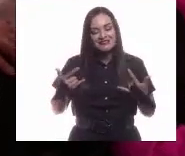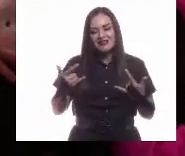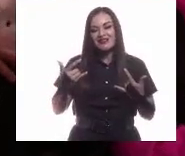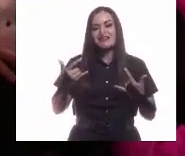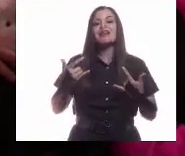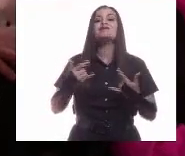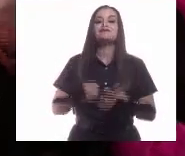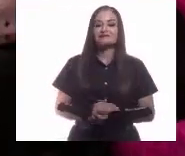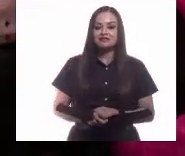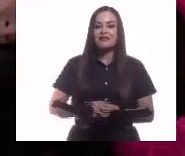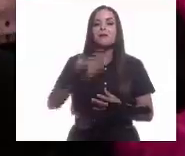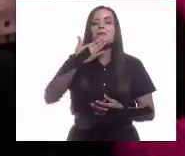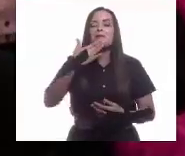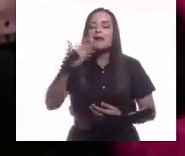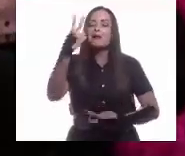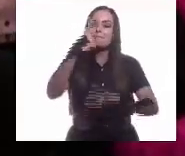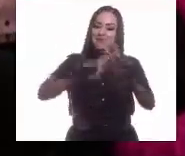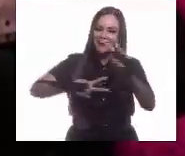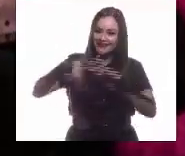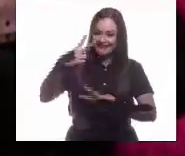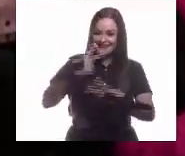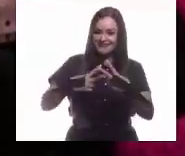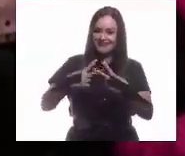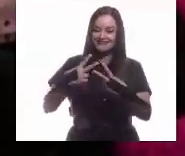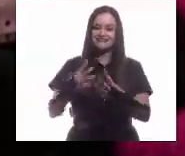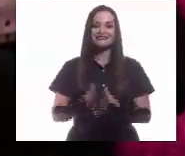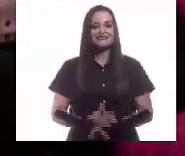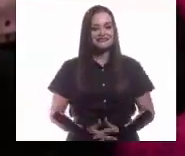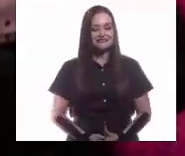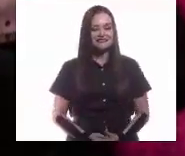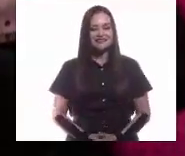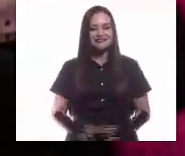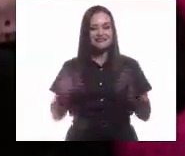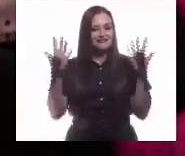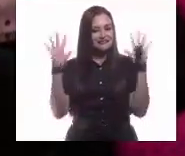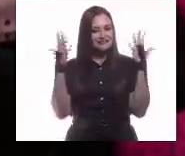y a su señor esposo. Bienvenida, presidenta.